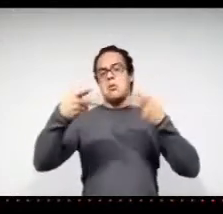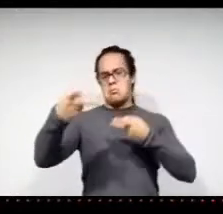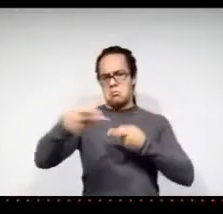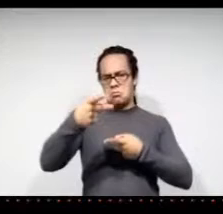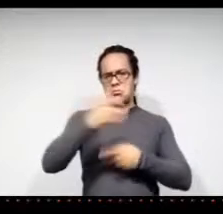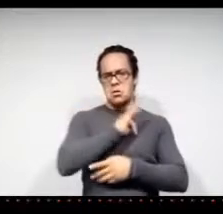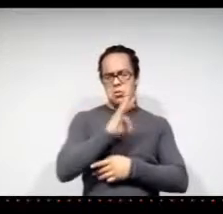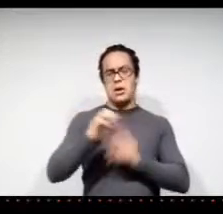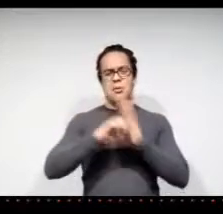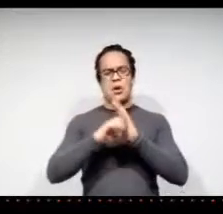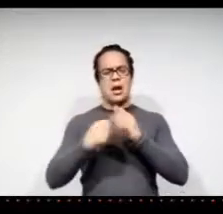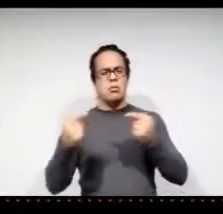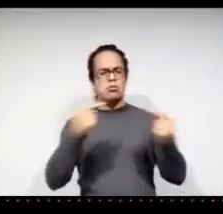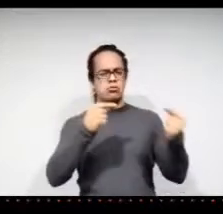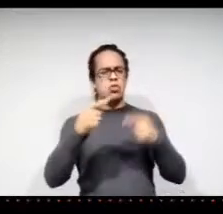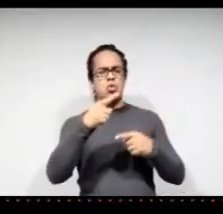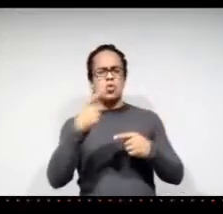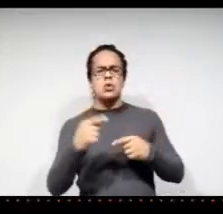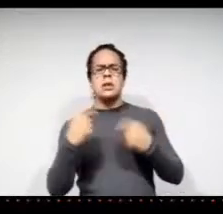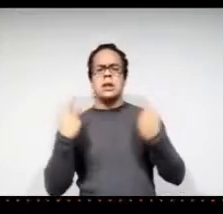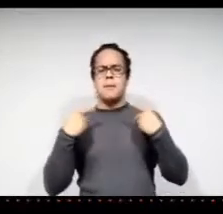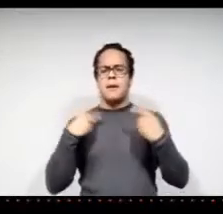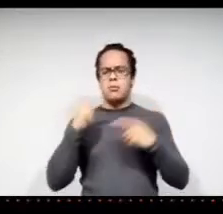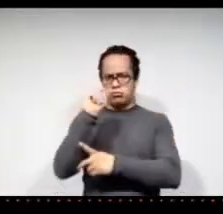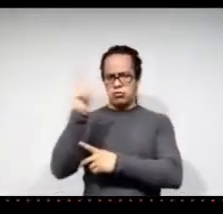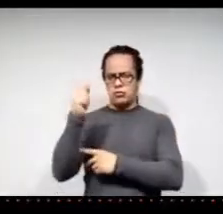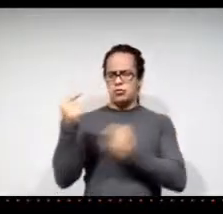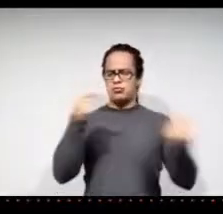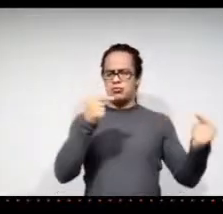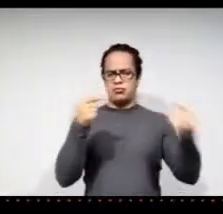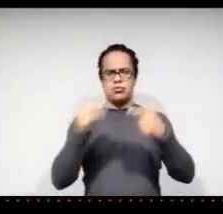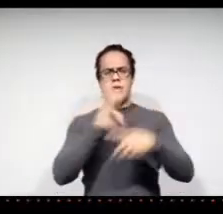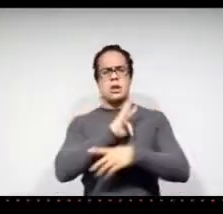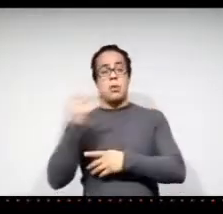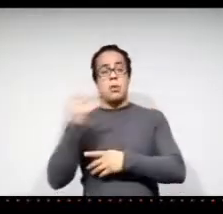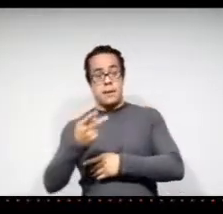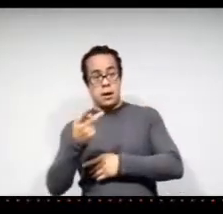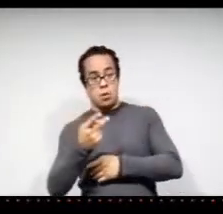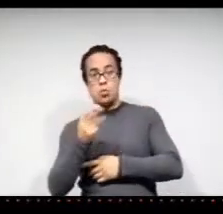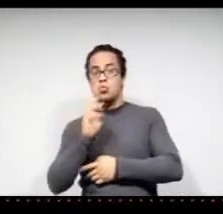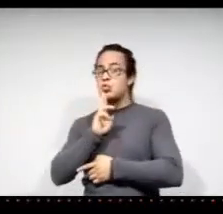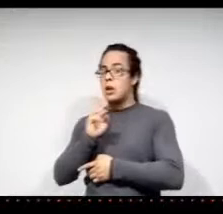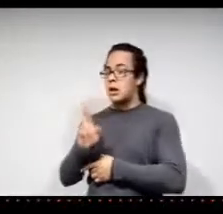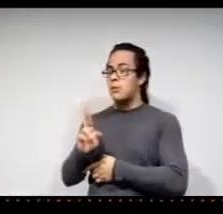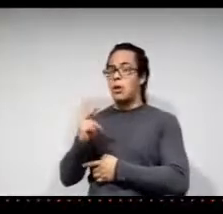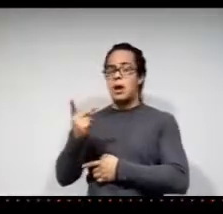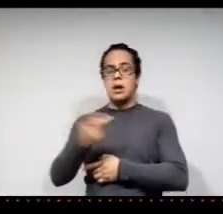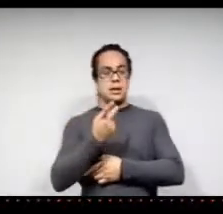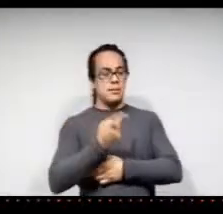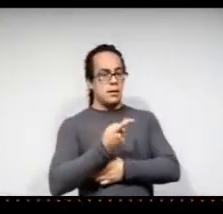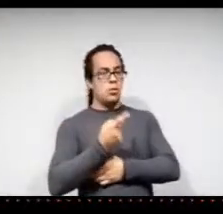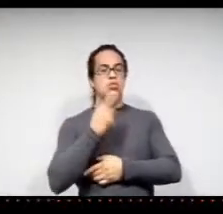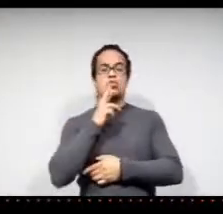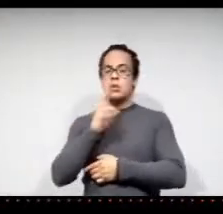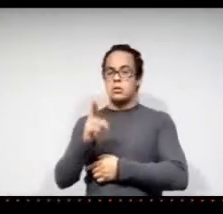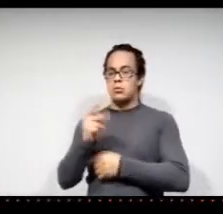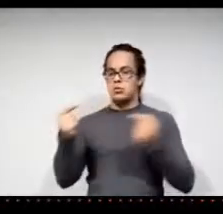a otro panelista y al panelista a quien le pregunten a contestarla en un